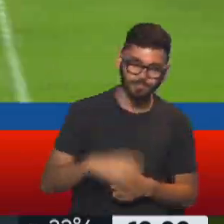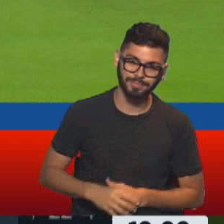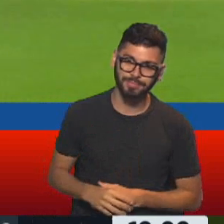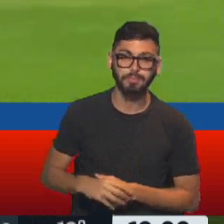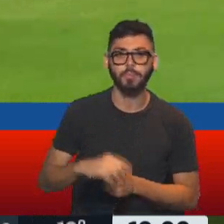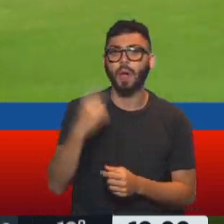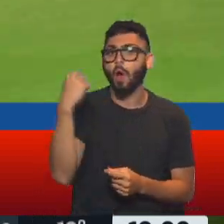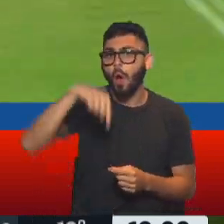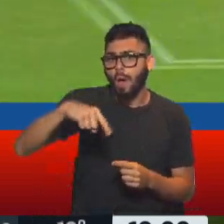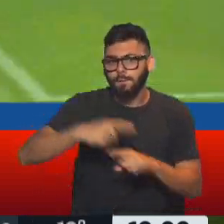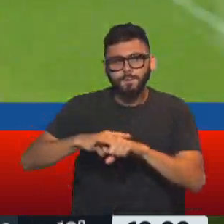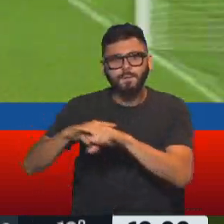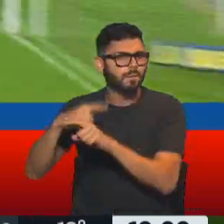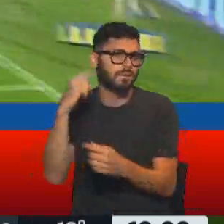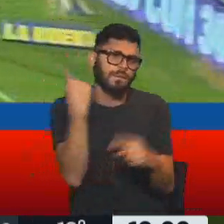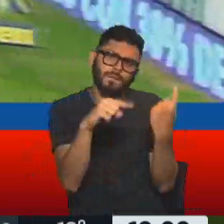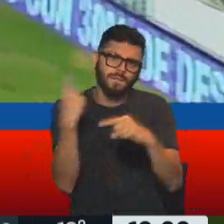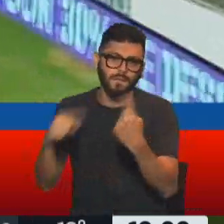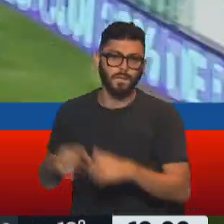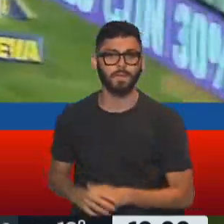¿eh? Hubo de todo.